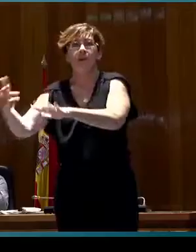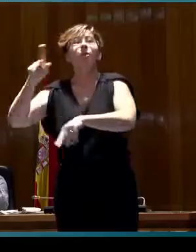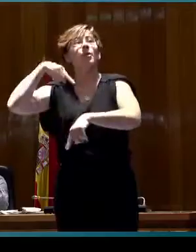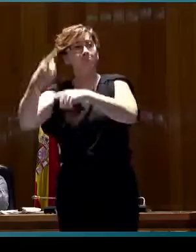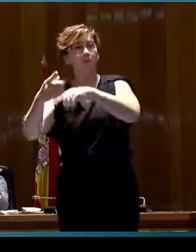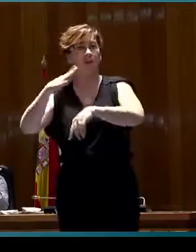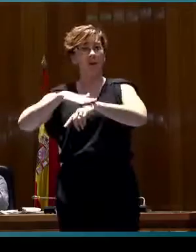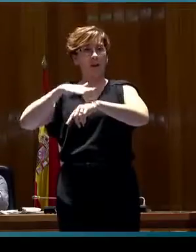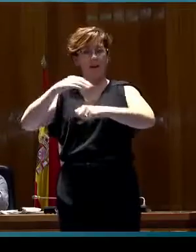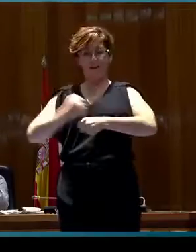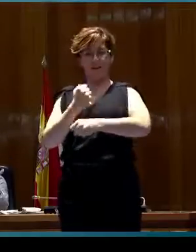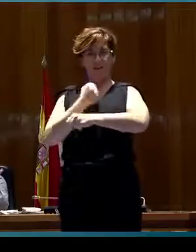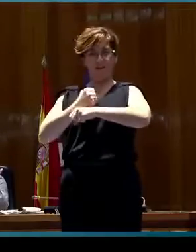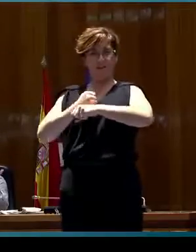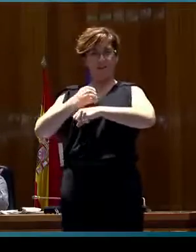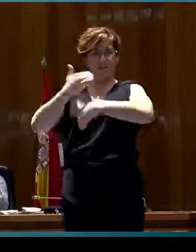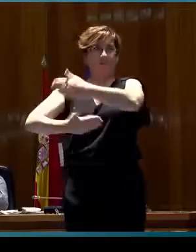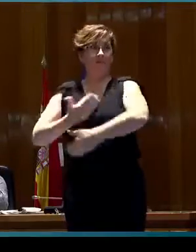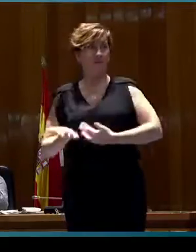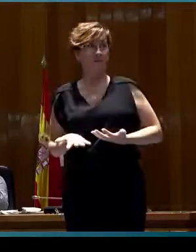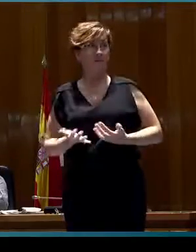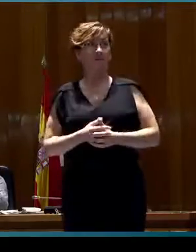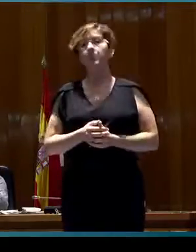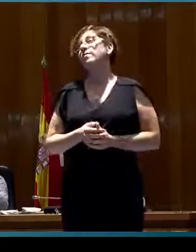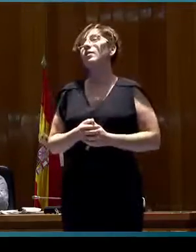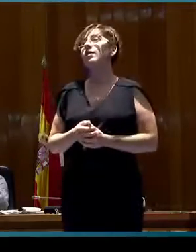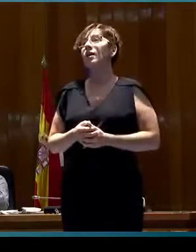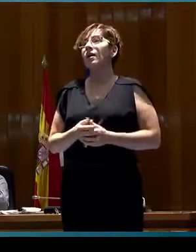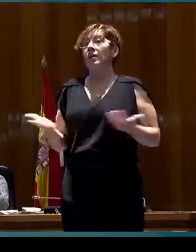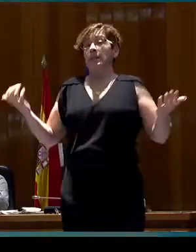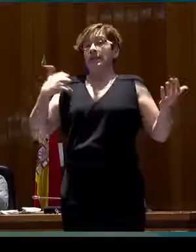nivel cerebral. Se sabe que los intérpretes